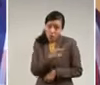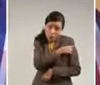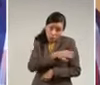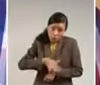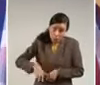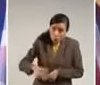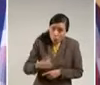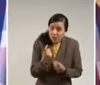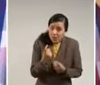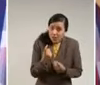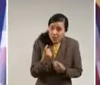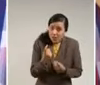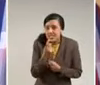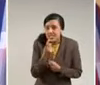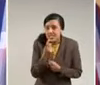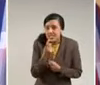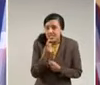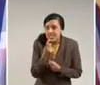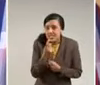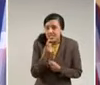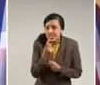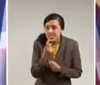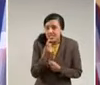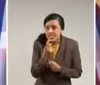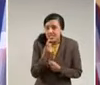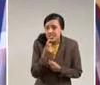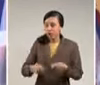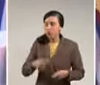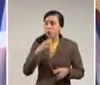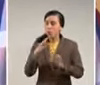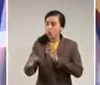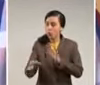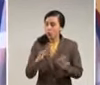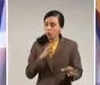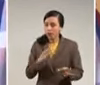demanda del sistema de salud, y por lo tanto tenemos que también asegurar. Y lo más